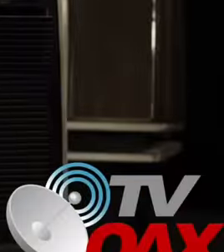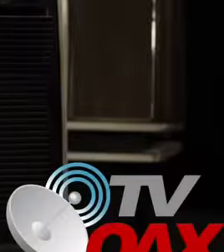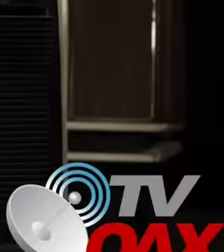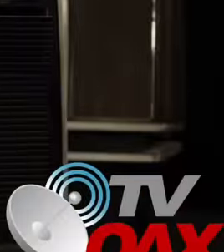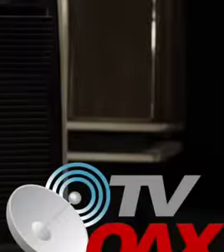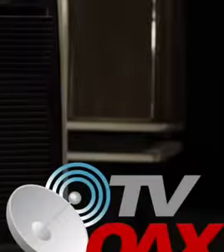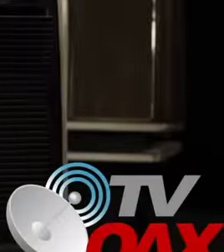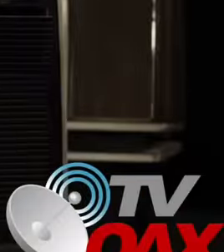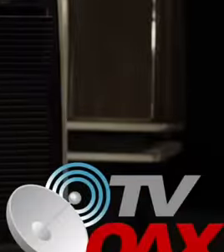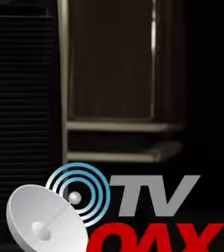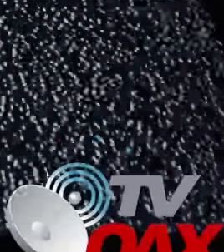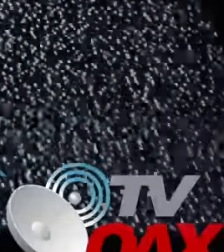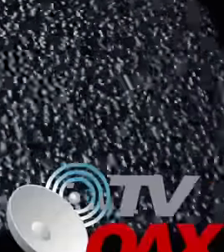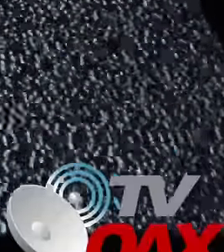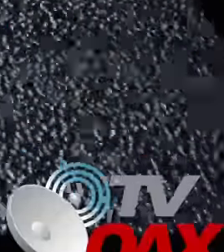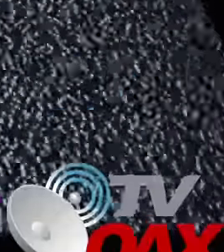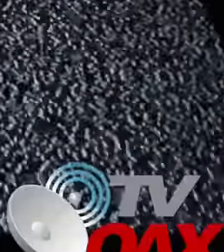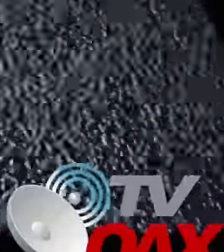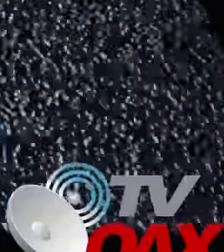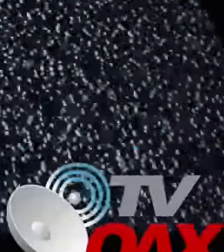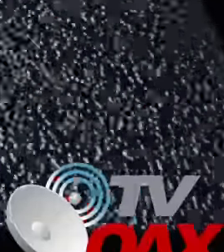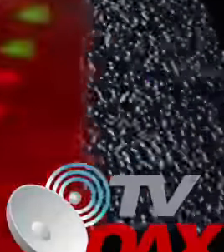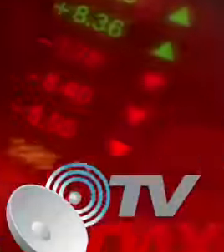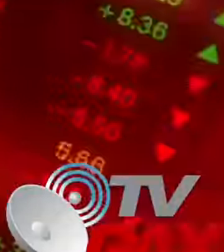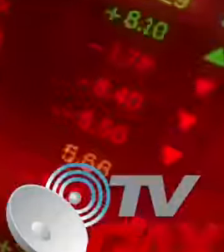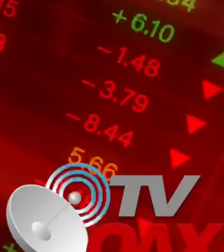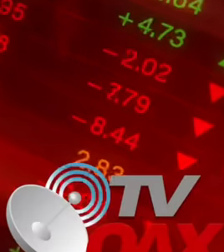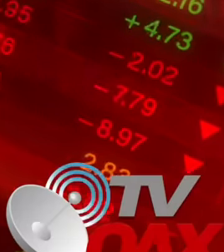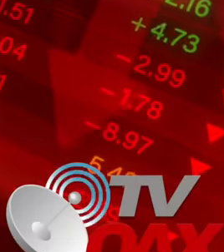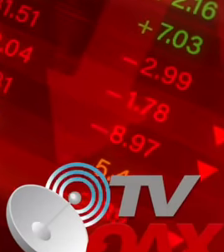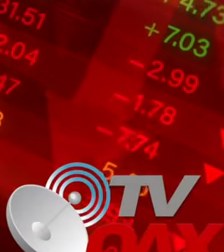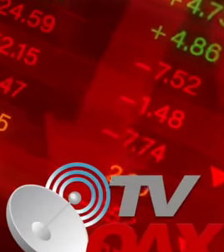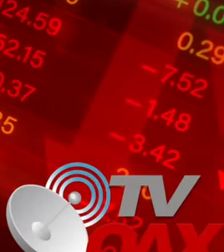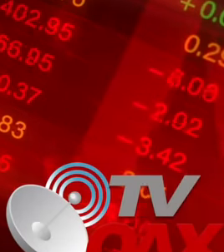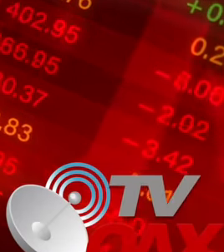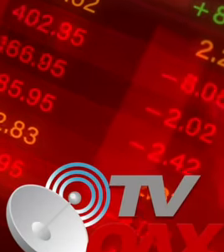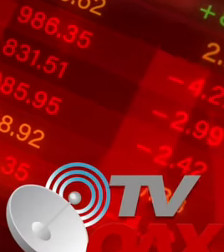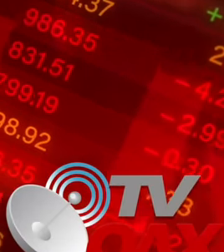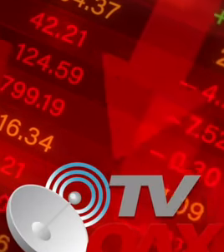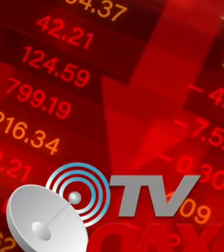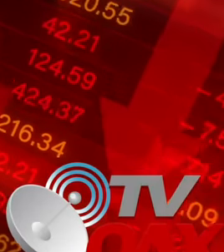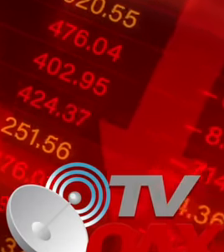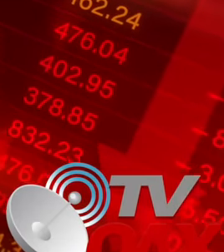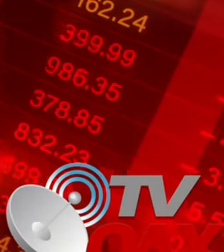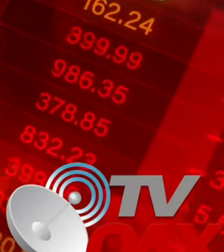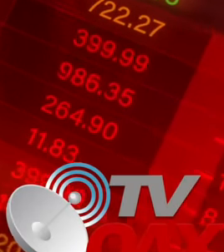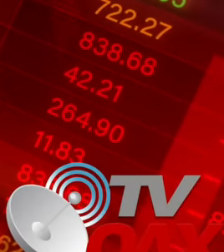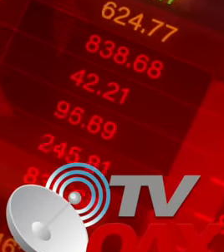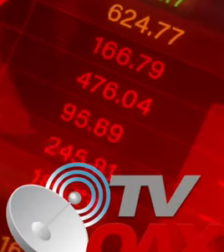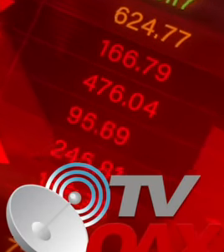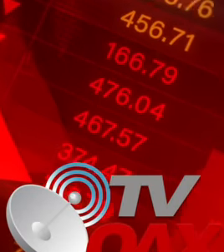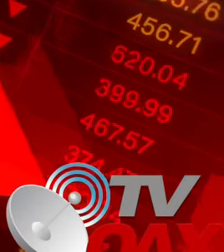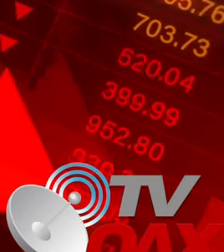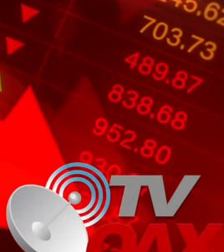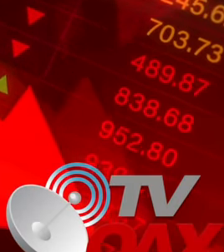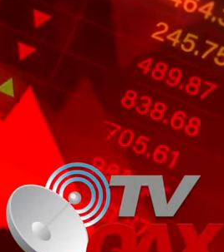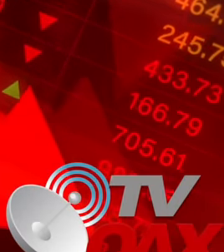el periódico y revistas, ocasionando un rating bajo en comparación a años